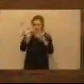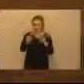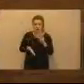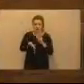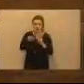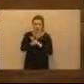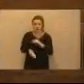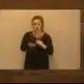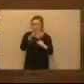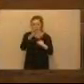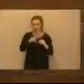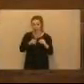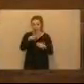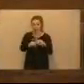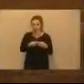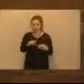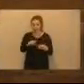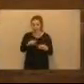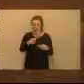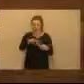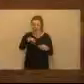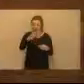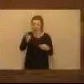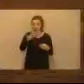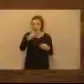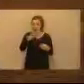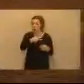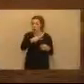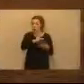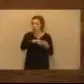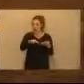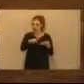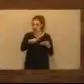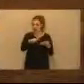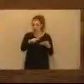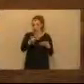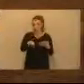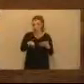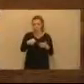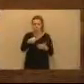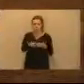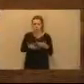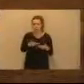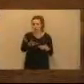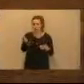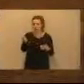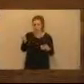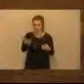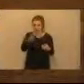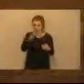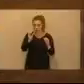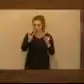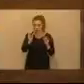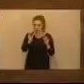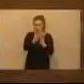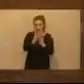para el desarrollo de las mismas. En otros sitios, como por ejemplo en Galicia, también hubo un proceso parecido cuando se introdujeron estos estudios, pero la